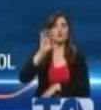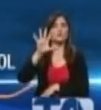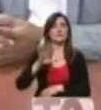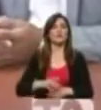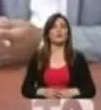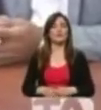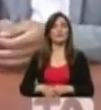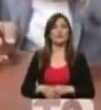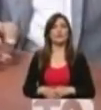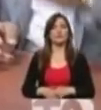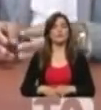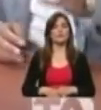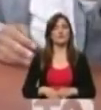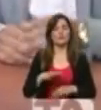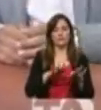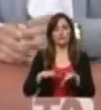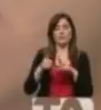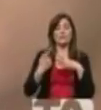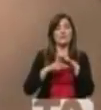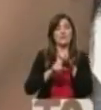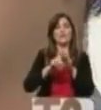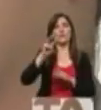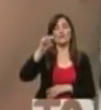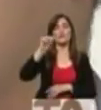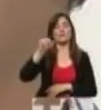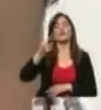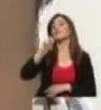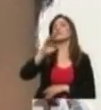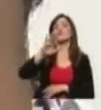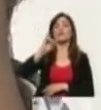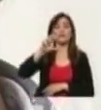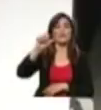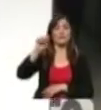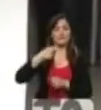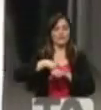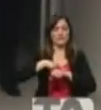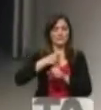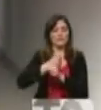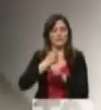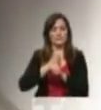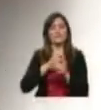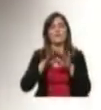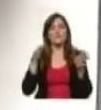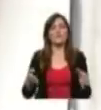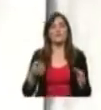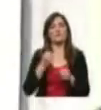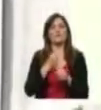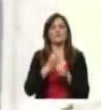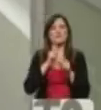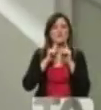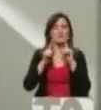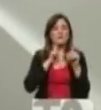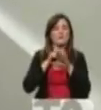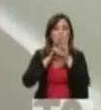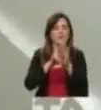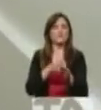diversión nocturna. Según César Mantilla, secretario de Inclusión Social, durante este tiempo se ha trabajado en varias mesas de diálogo con la finalidad de